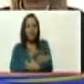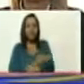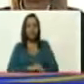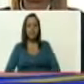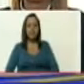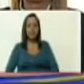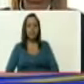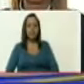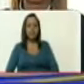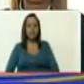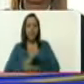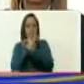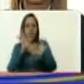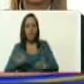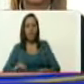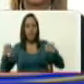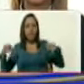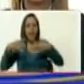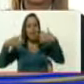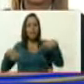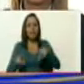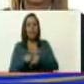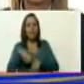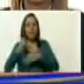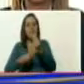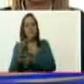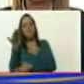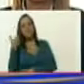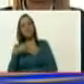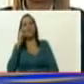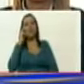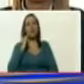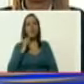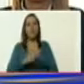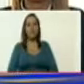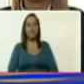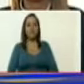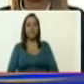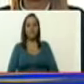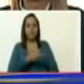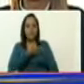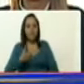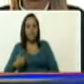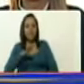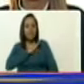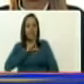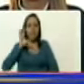y la fórmula mágica de Bolívar, el libertador. ¿Quieren tener patria?